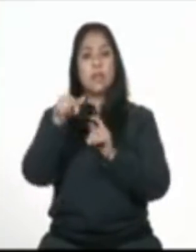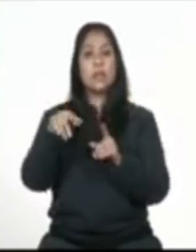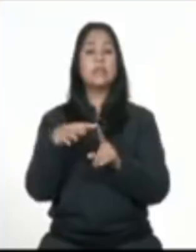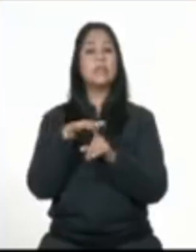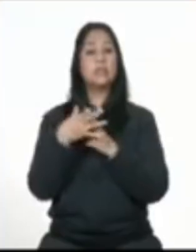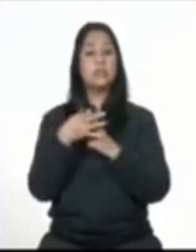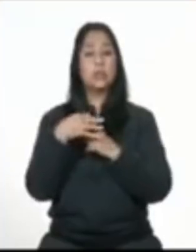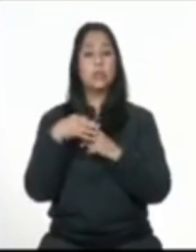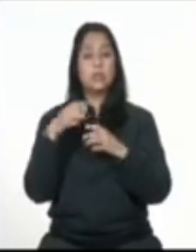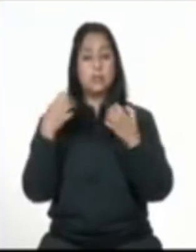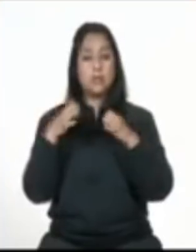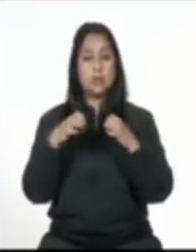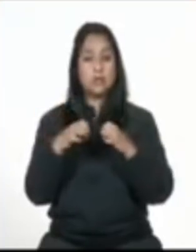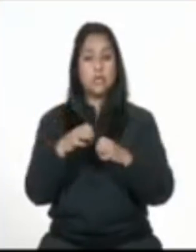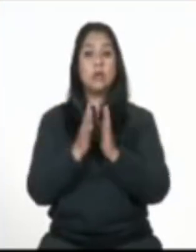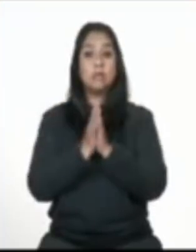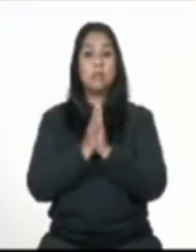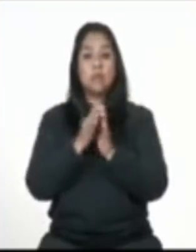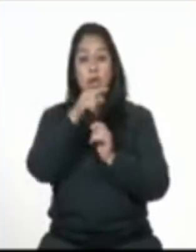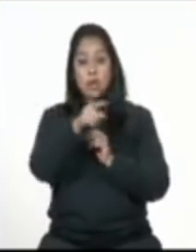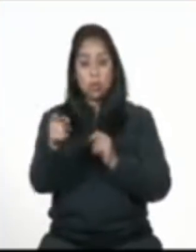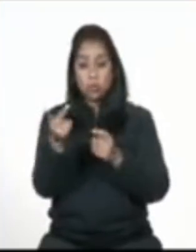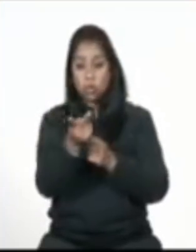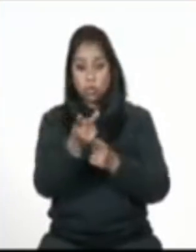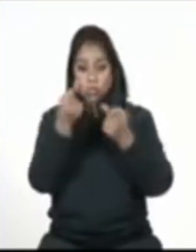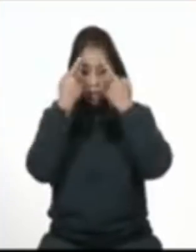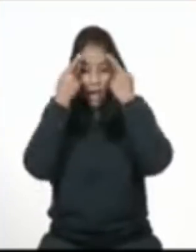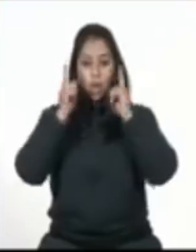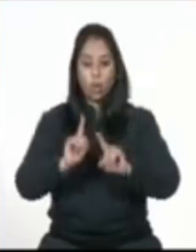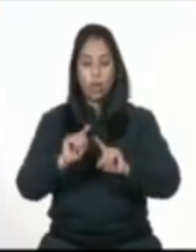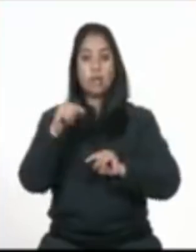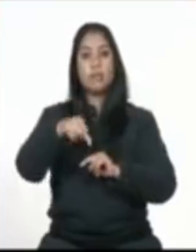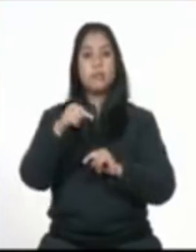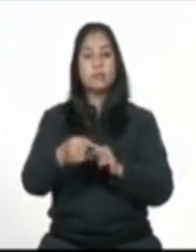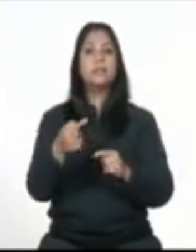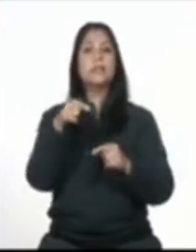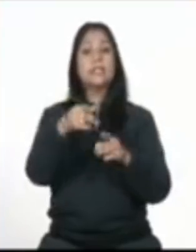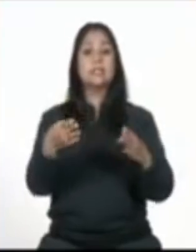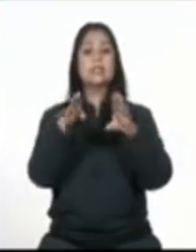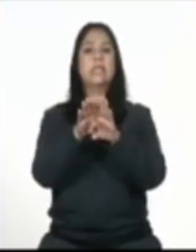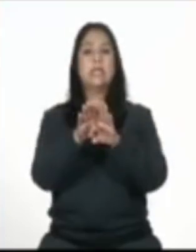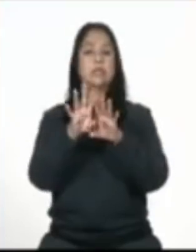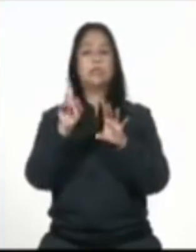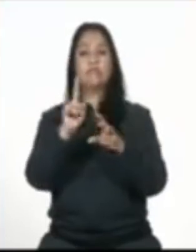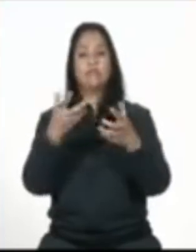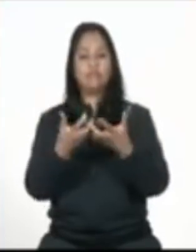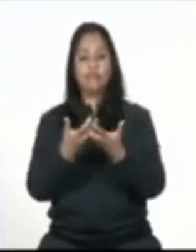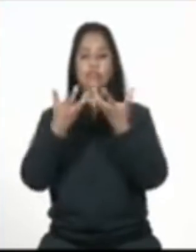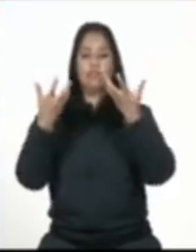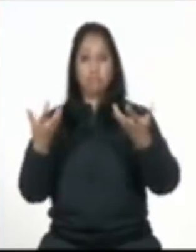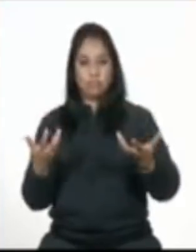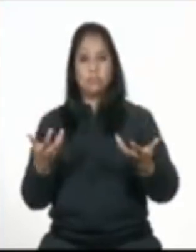De preferencia, que lleguen a acuerdos de manera que este cierre no implique una división entre la